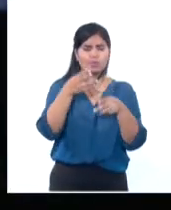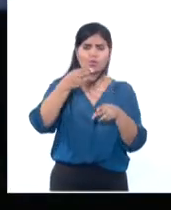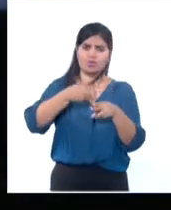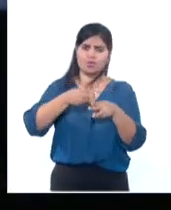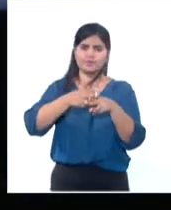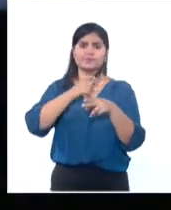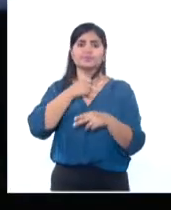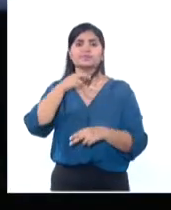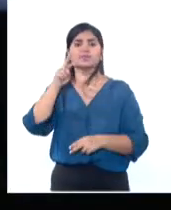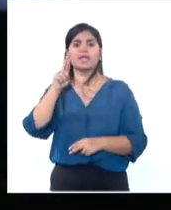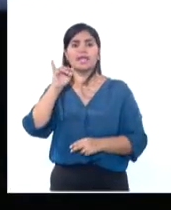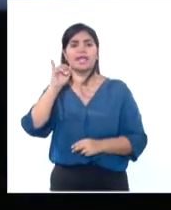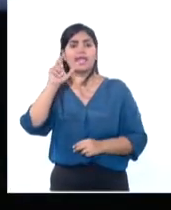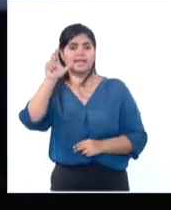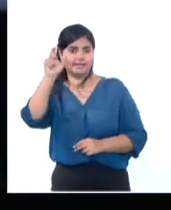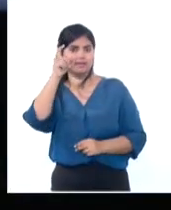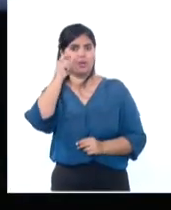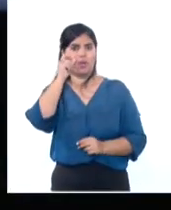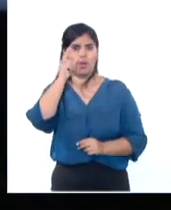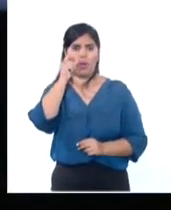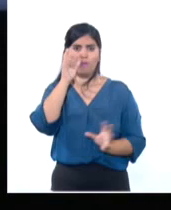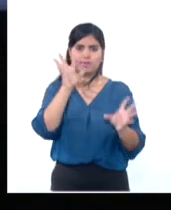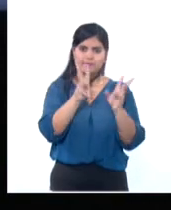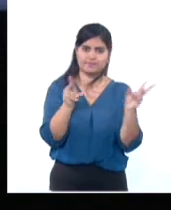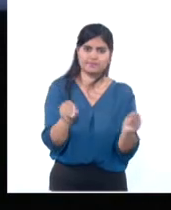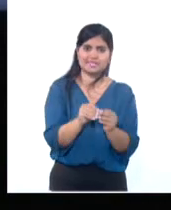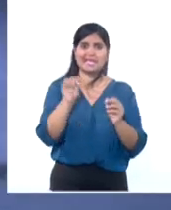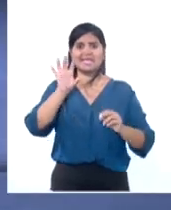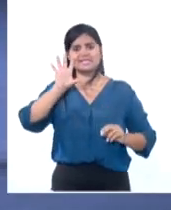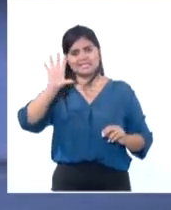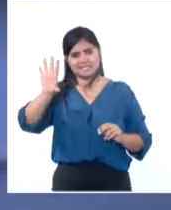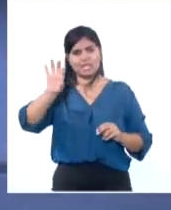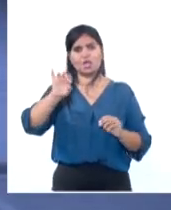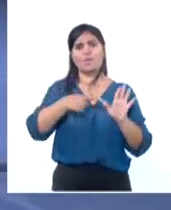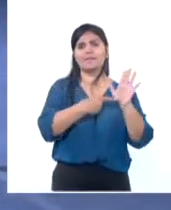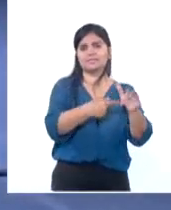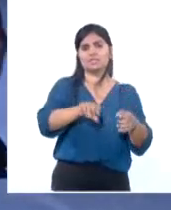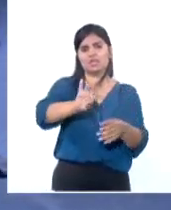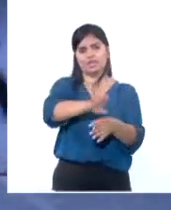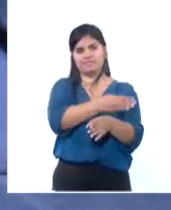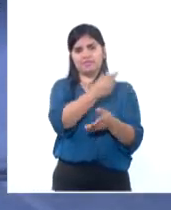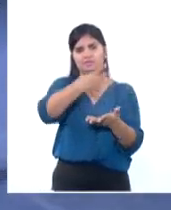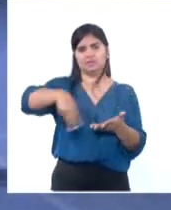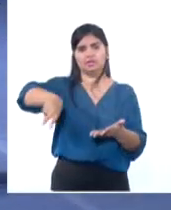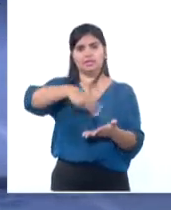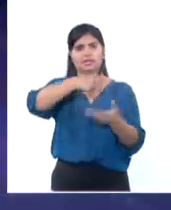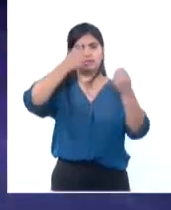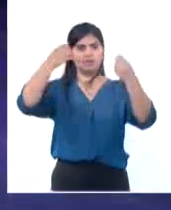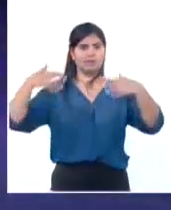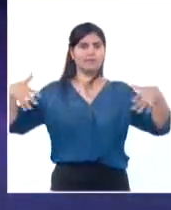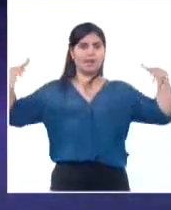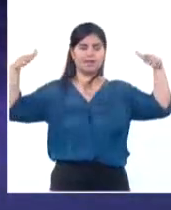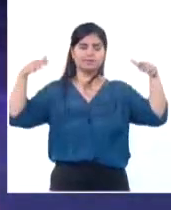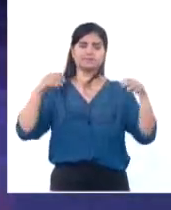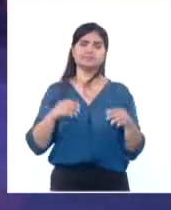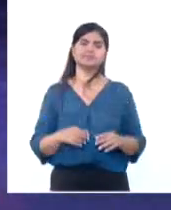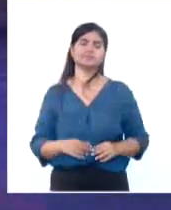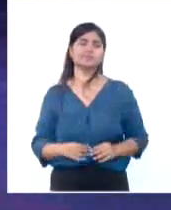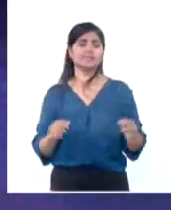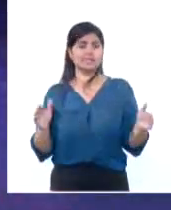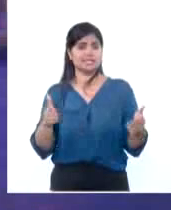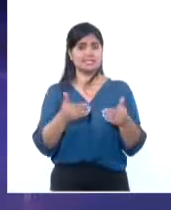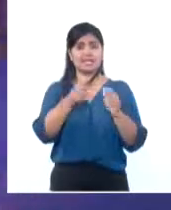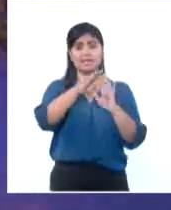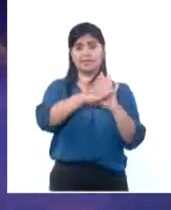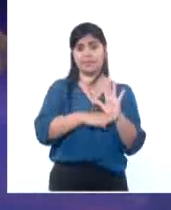Gautier juega con el ritmo para reinventar las 5 posiciones básicas del ballet en un inusual desenlace. El cierre del